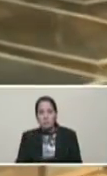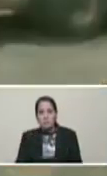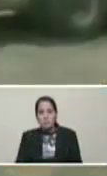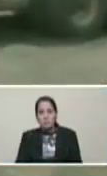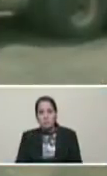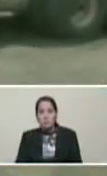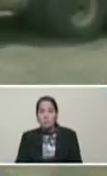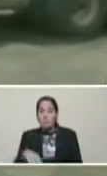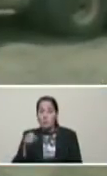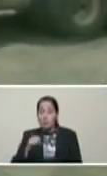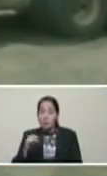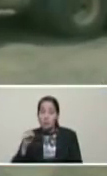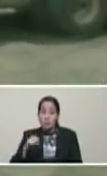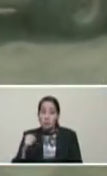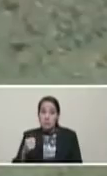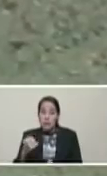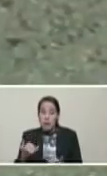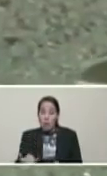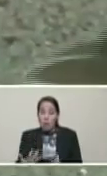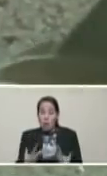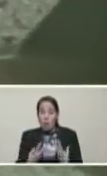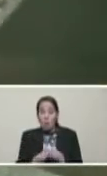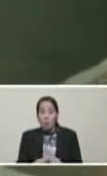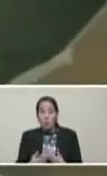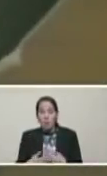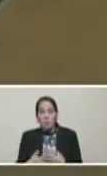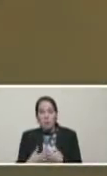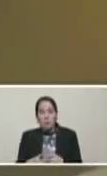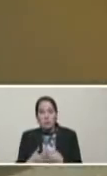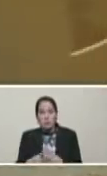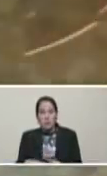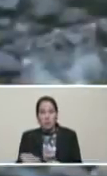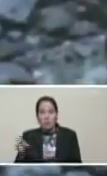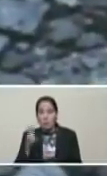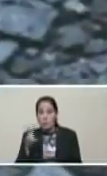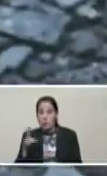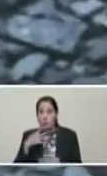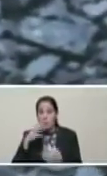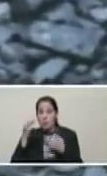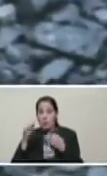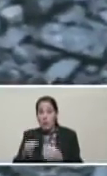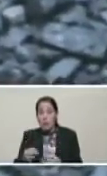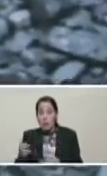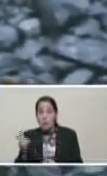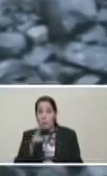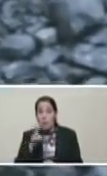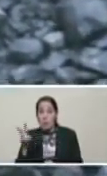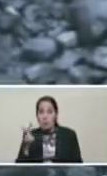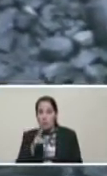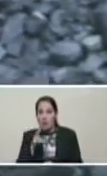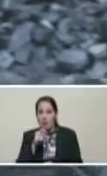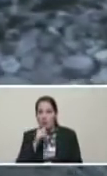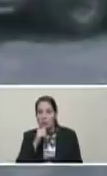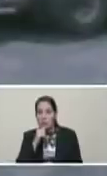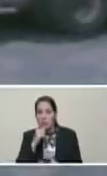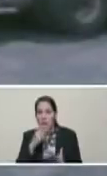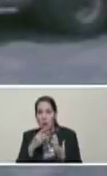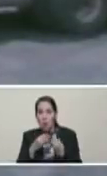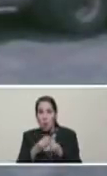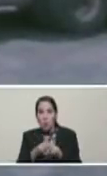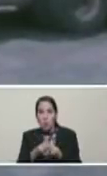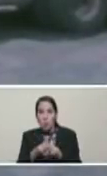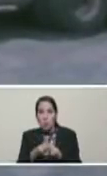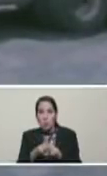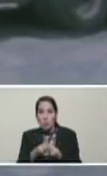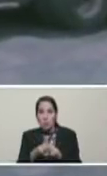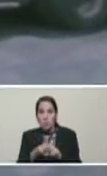presidente y aquí de la mano con empresarios venezolanos empresarios que creen en venezuela nos acompaña luis guilarte que es un